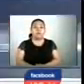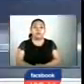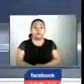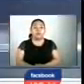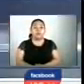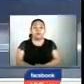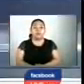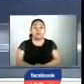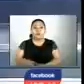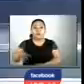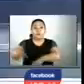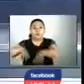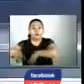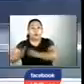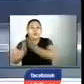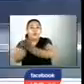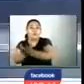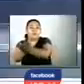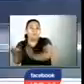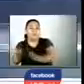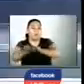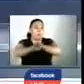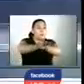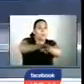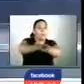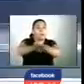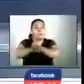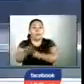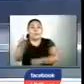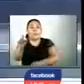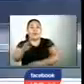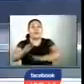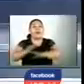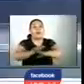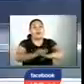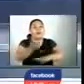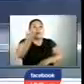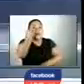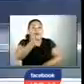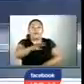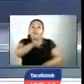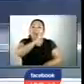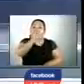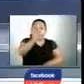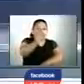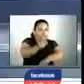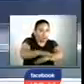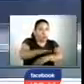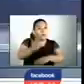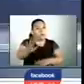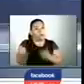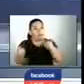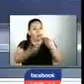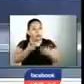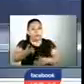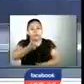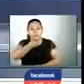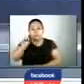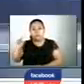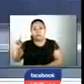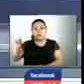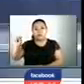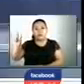y en la unión continúa la campaña nacional de batización para prevenir enfermedades transmitidas por el zancudo más detalles con nuestra aliada